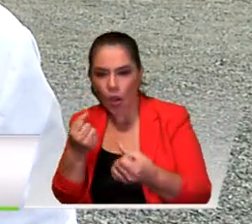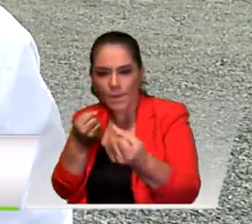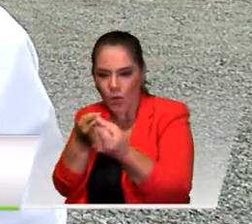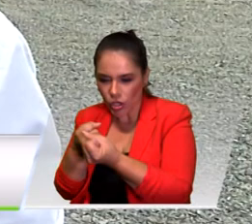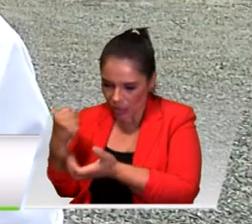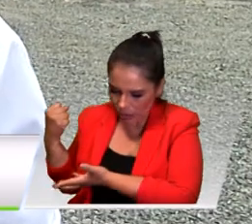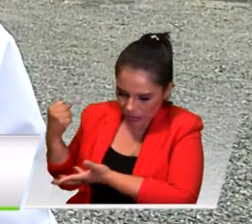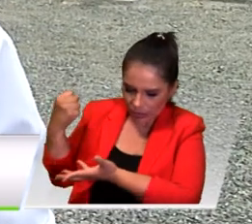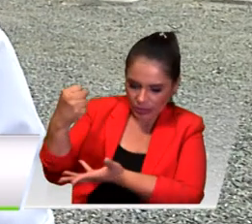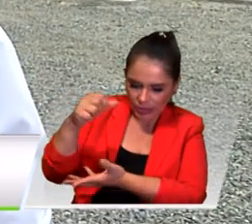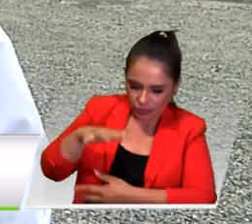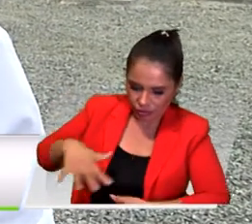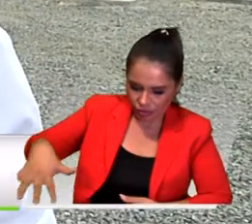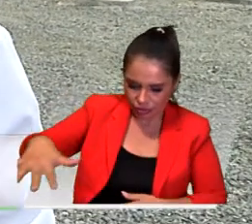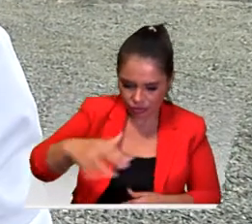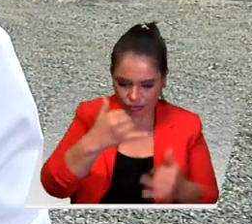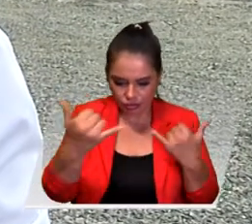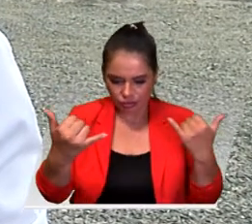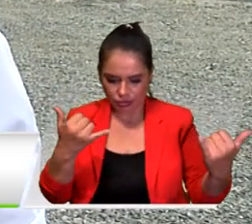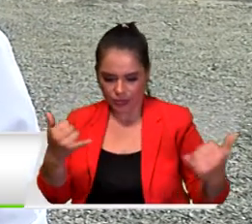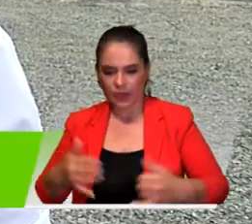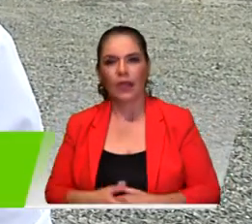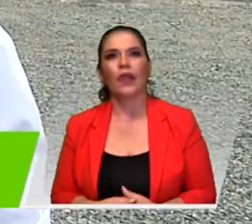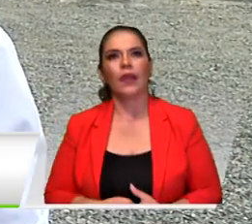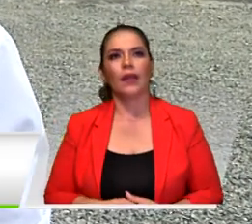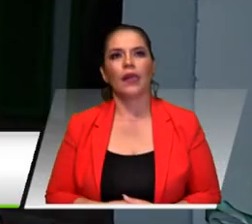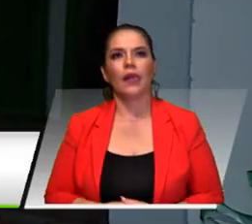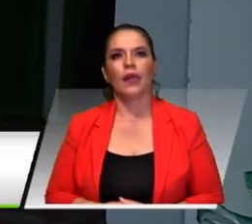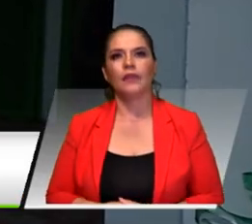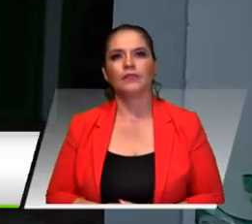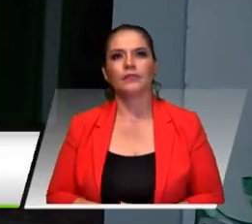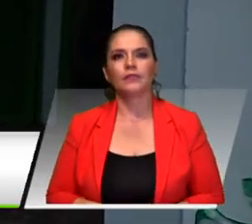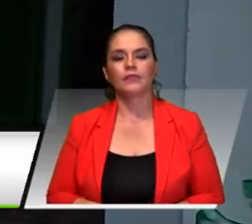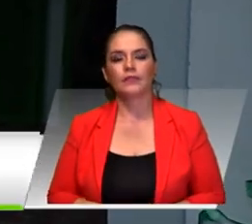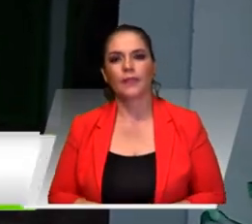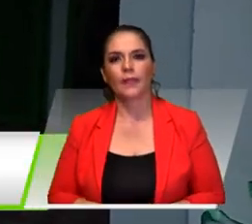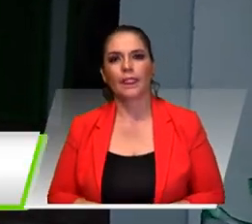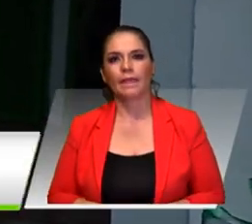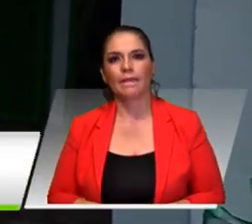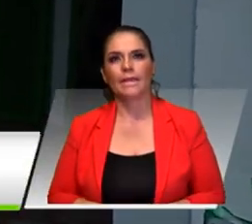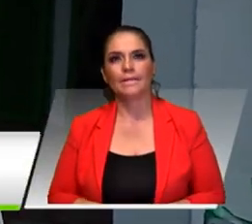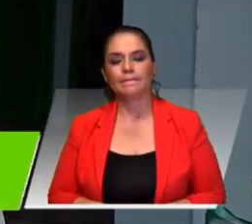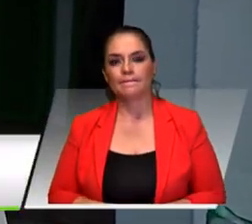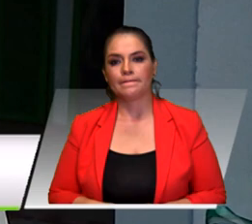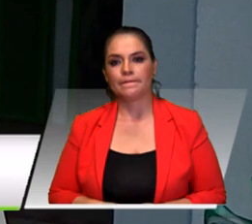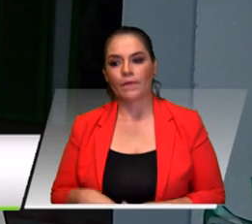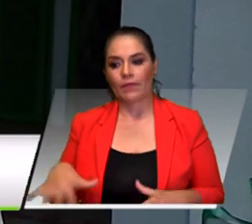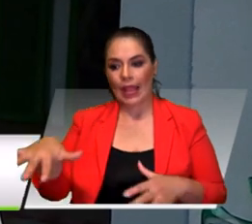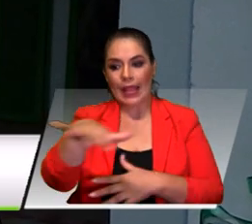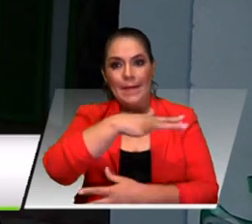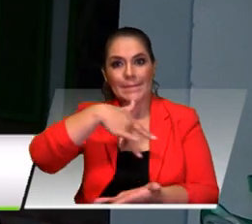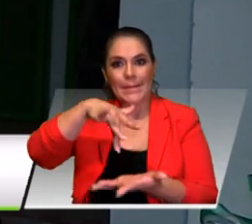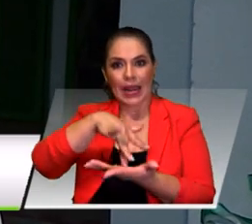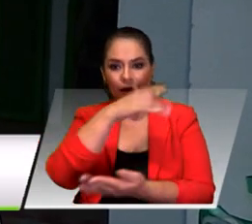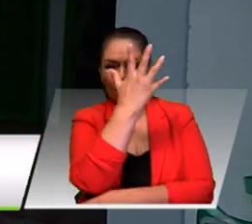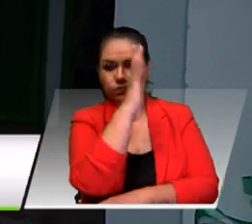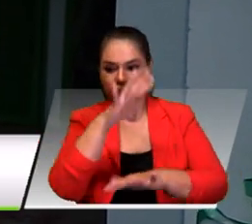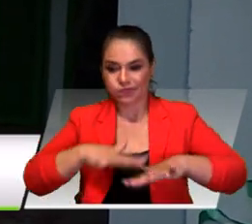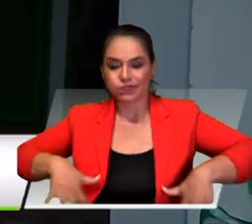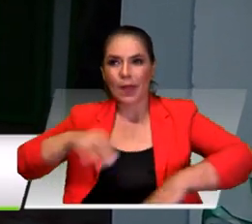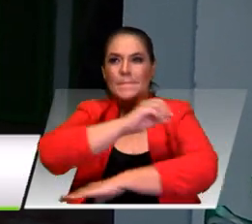renovación del parque principal del municipio de valparaíso la adecuación o la remodelación de nuestro parque principal